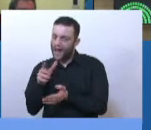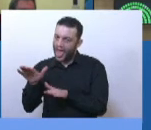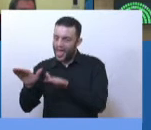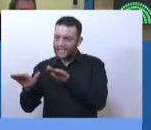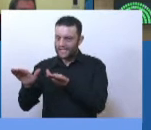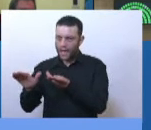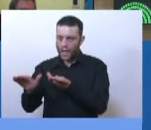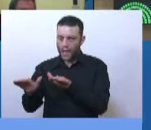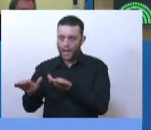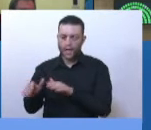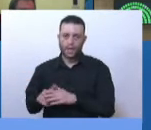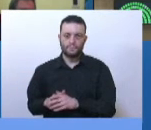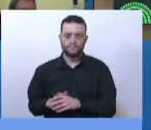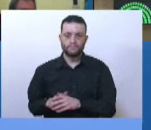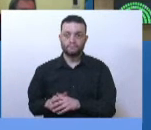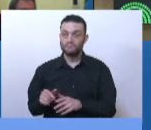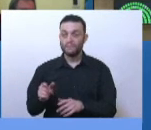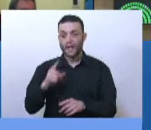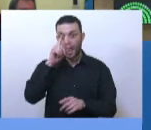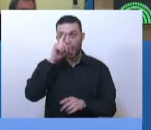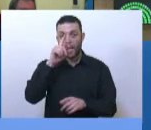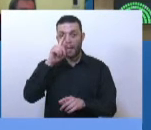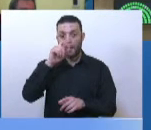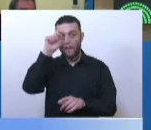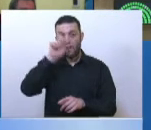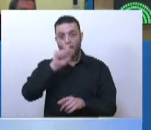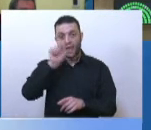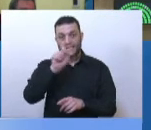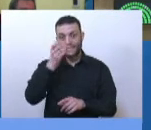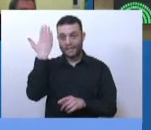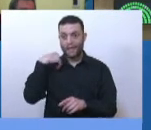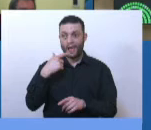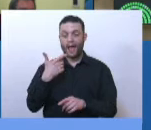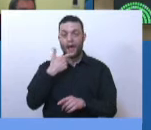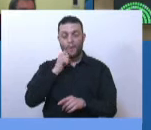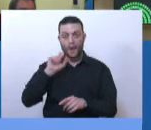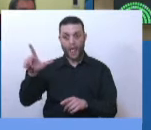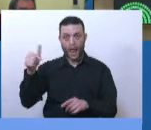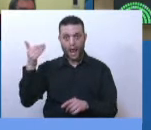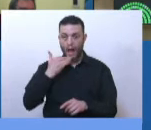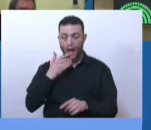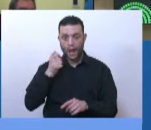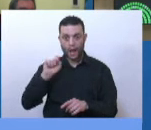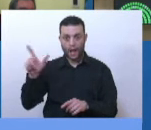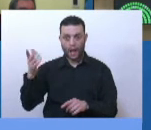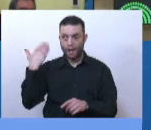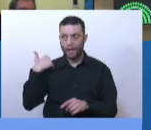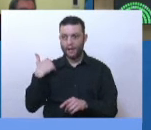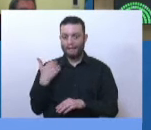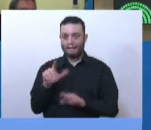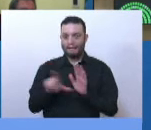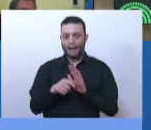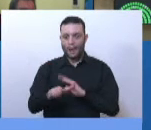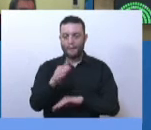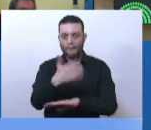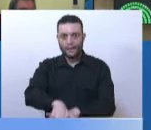bien, en el mes de abril, ante este inminente vencimiento de la ley, volví a insistir